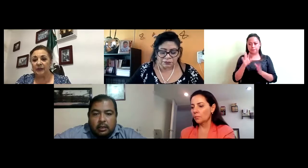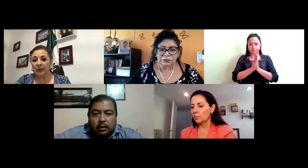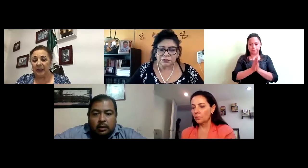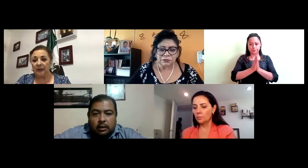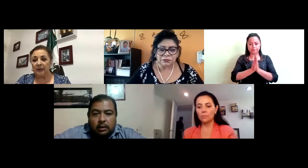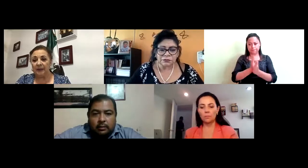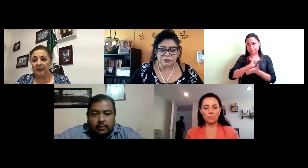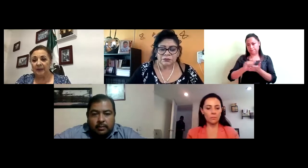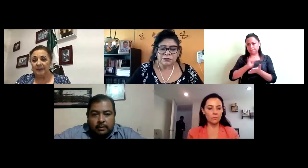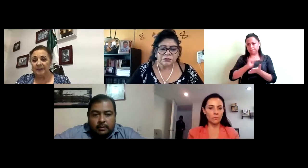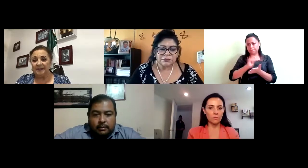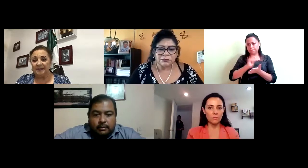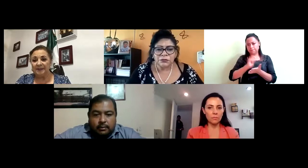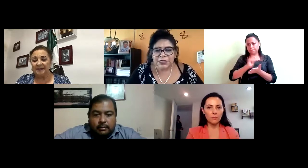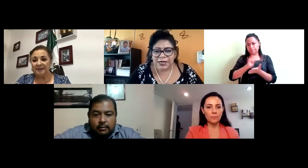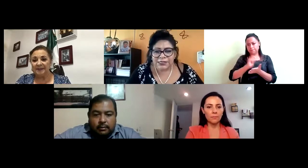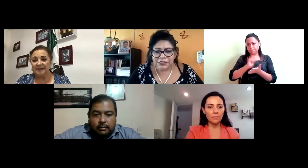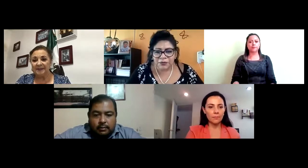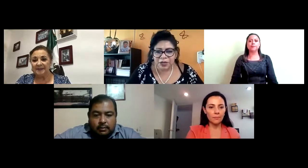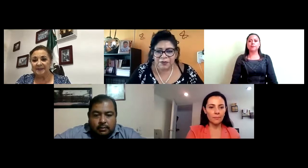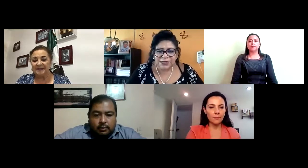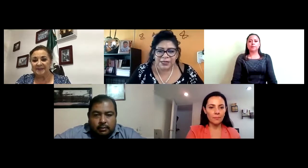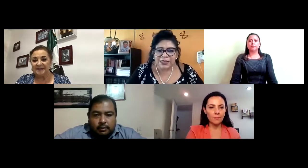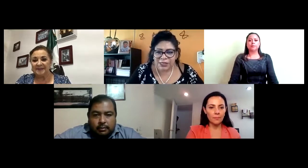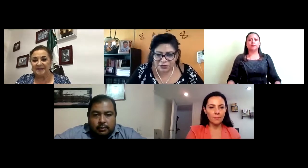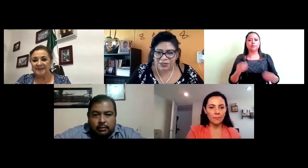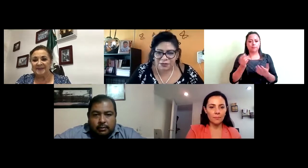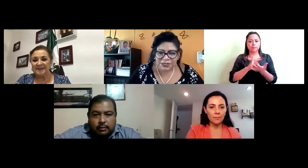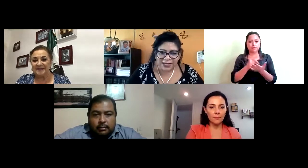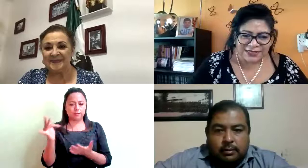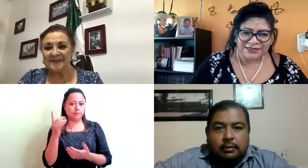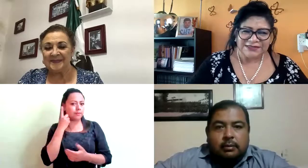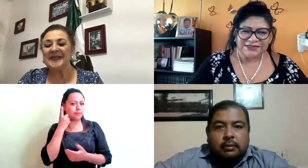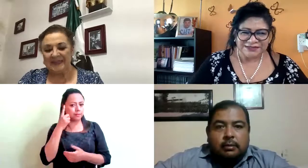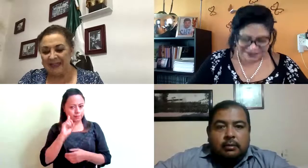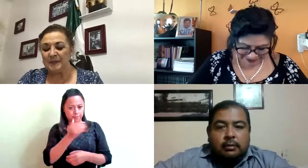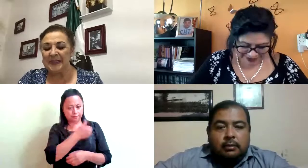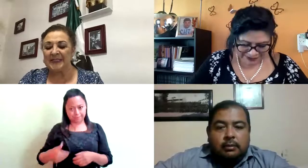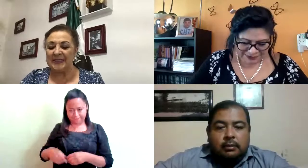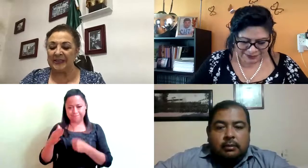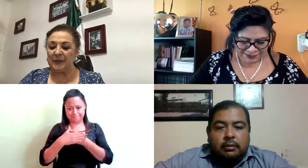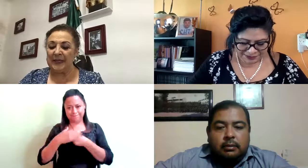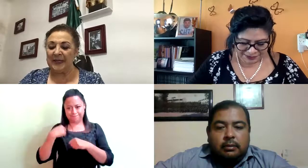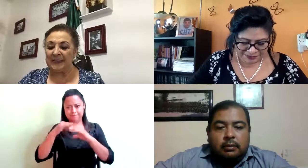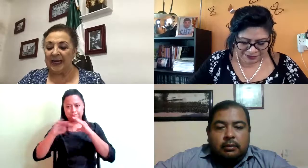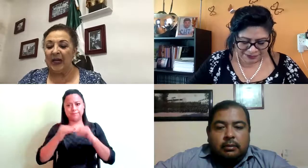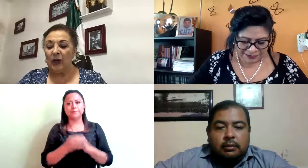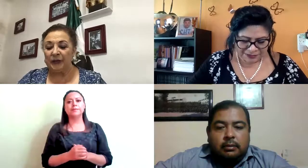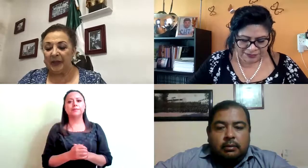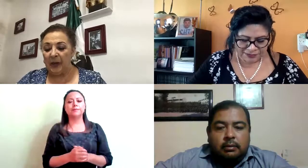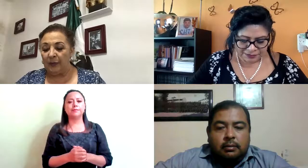está sugiriendo. Muchas gracias, diputada presidenta. Se los hacemos llegar. Muchas gracias, diputada